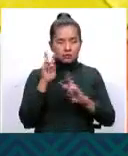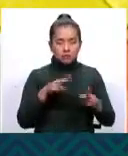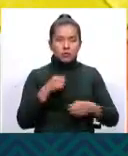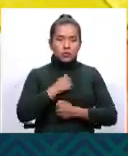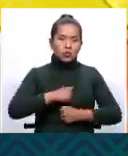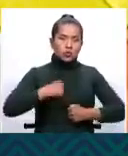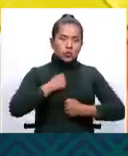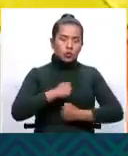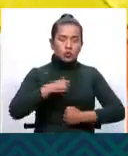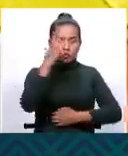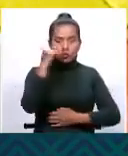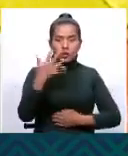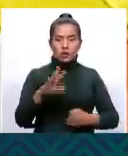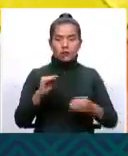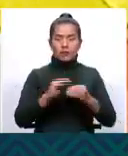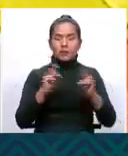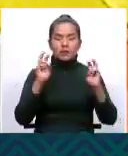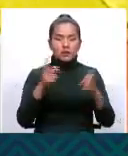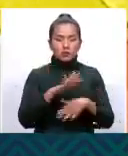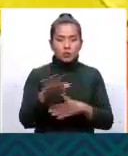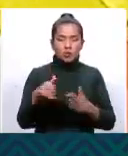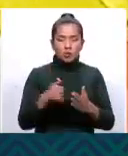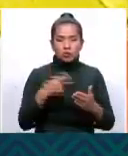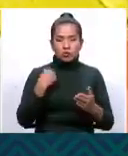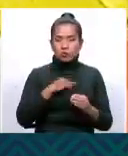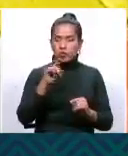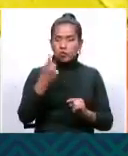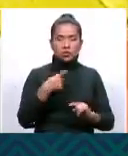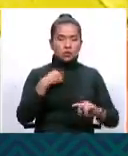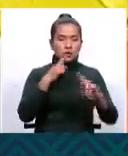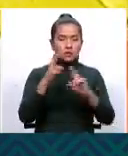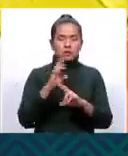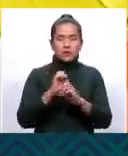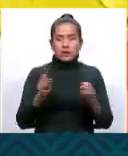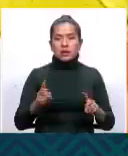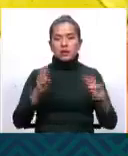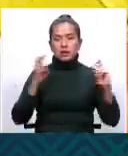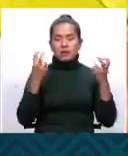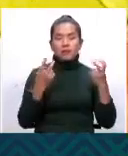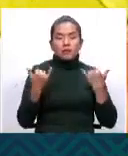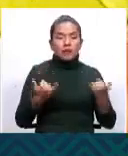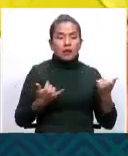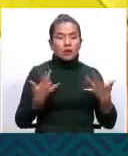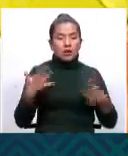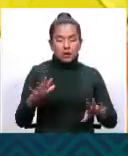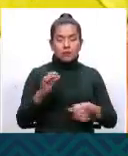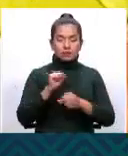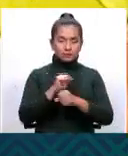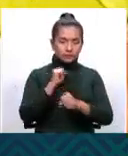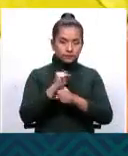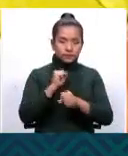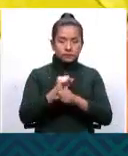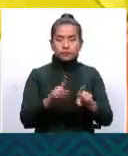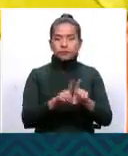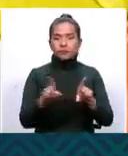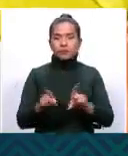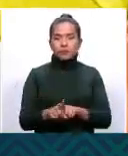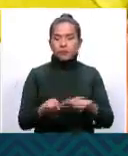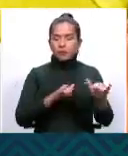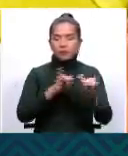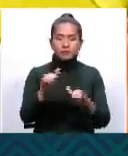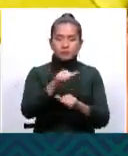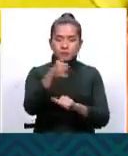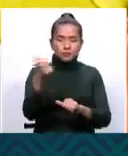pueden ver, no solo que se ha atendido y se ha dado respuesta al pliego, sino que además se está trabajando, así como en todas